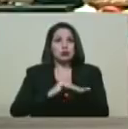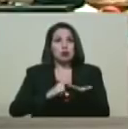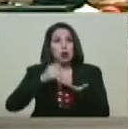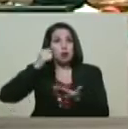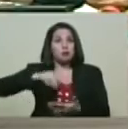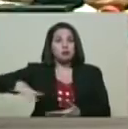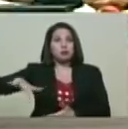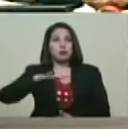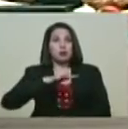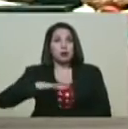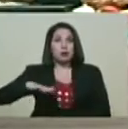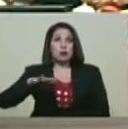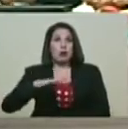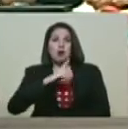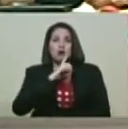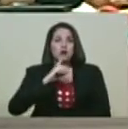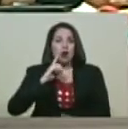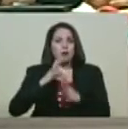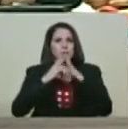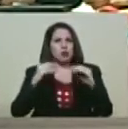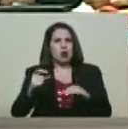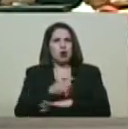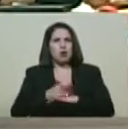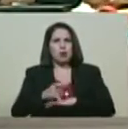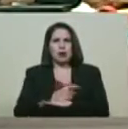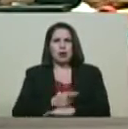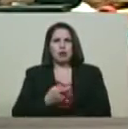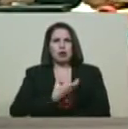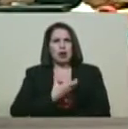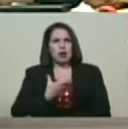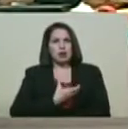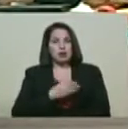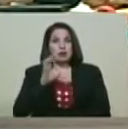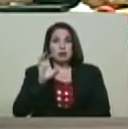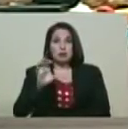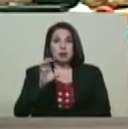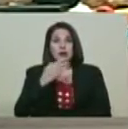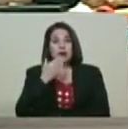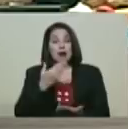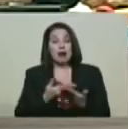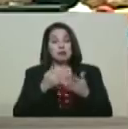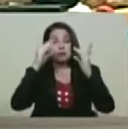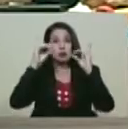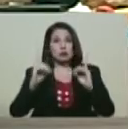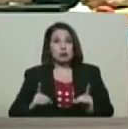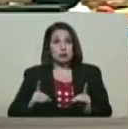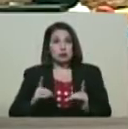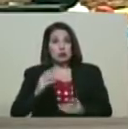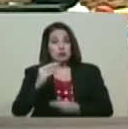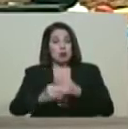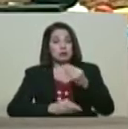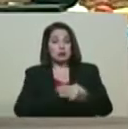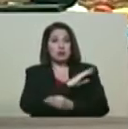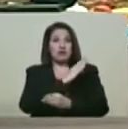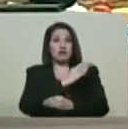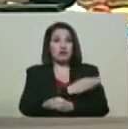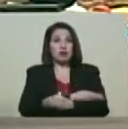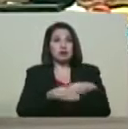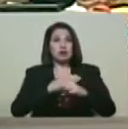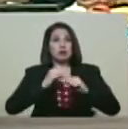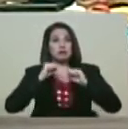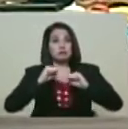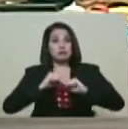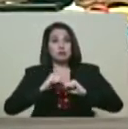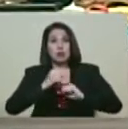nombre de todos los gobernadores, de los alcaldes del país, gracias por esta decisión que va a contribuir a fortalecer, a facilitar